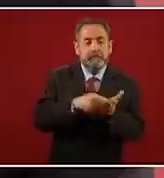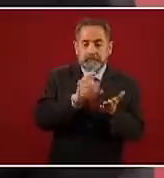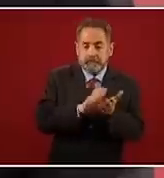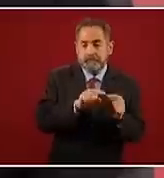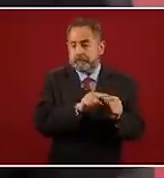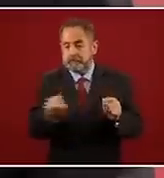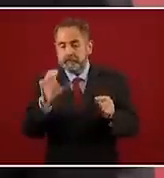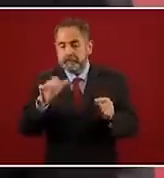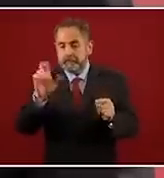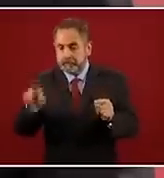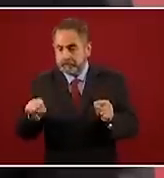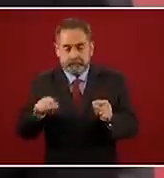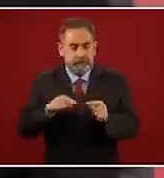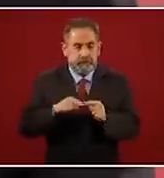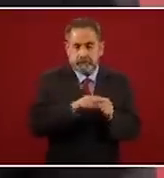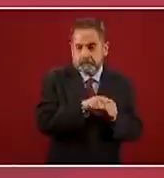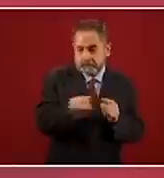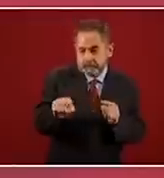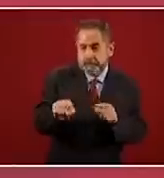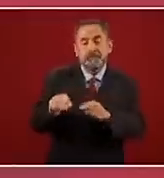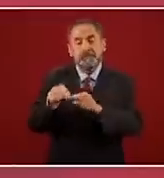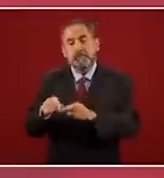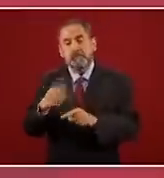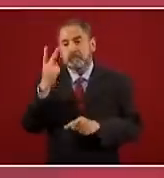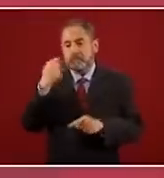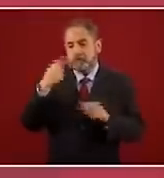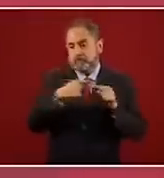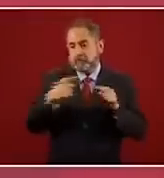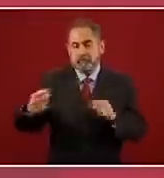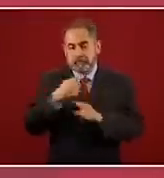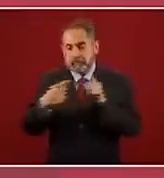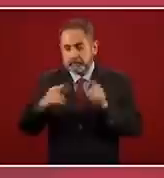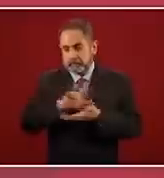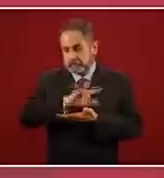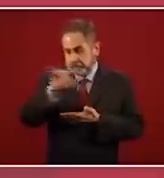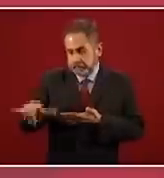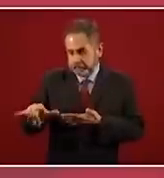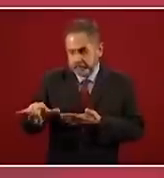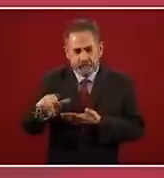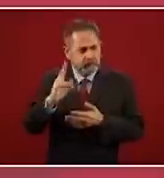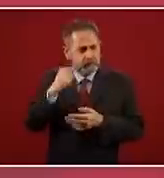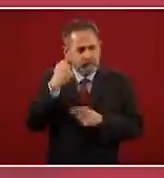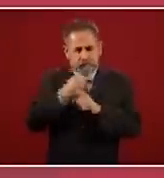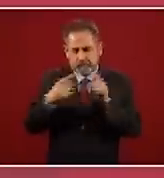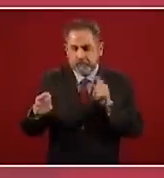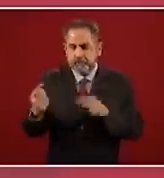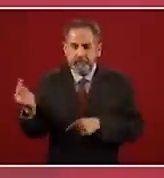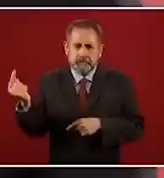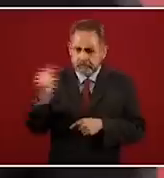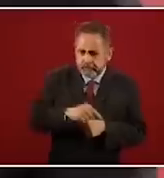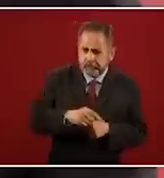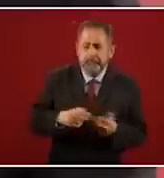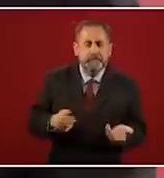a Cancún, y de Cancún son 2 horas y media de vuelo, 2 horas y media de vuelo.